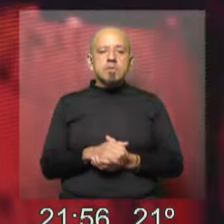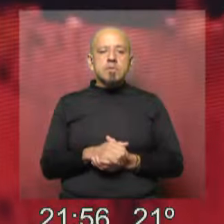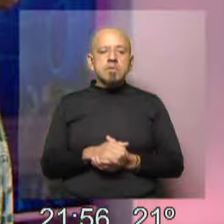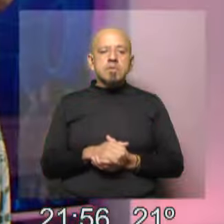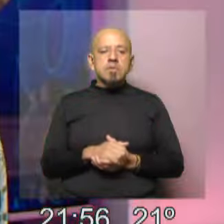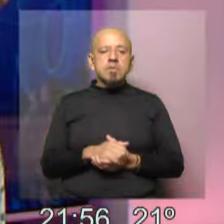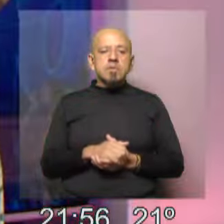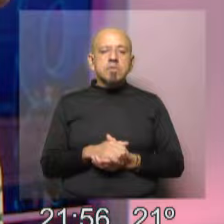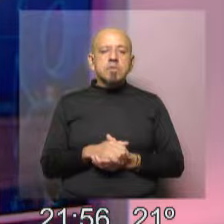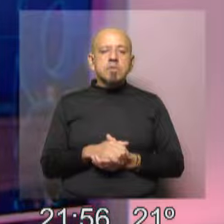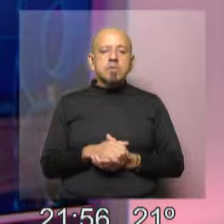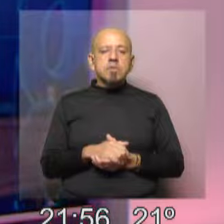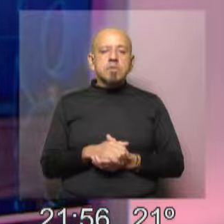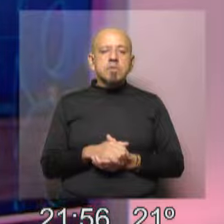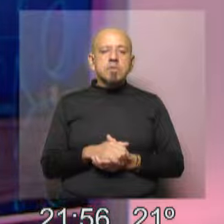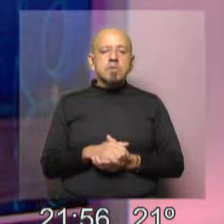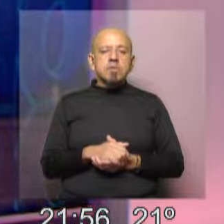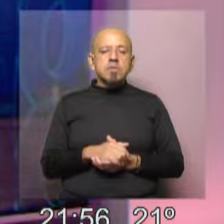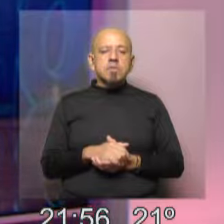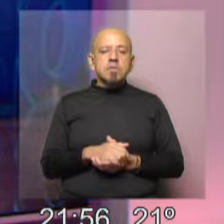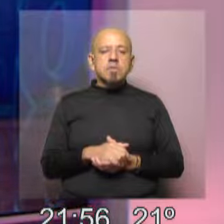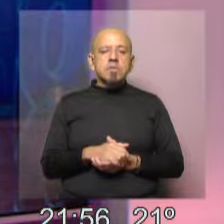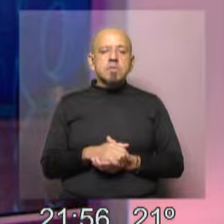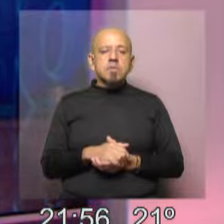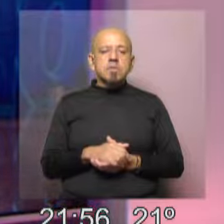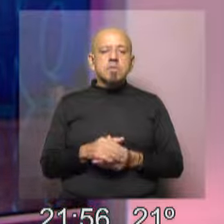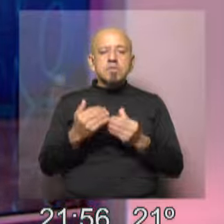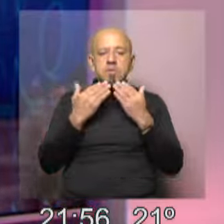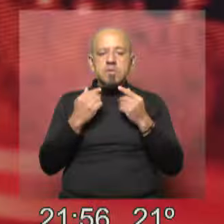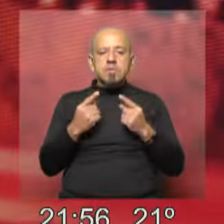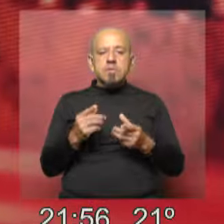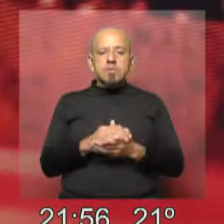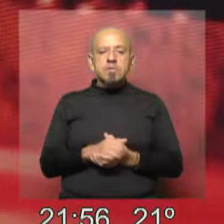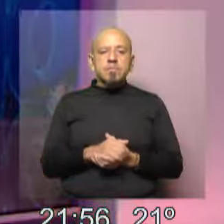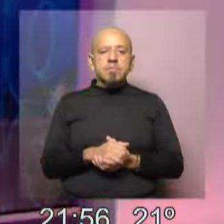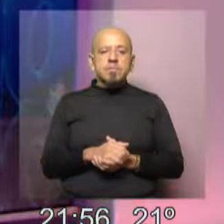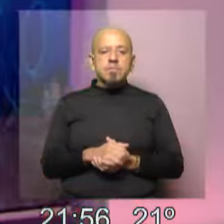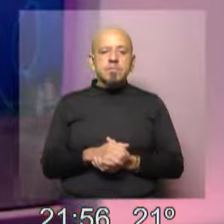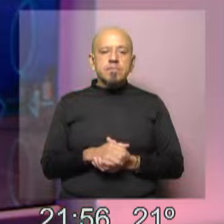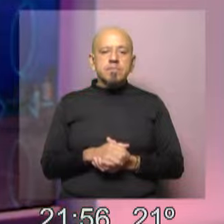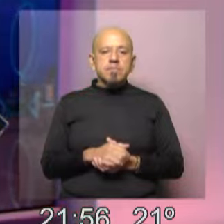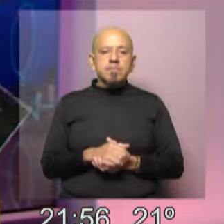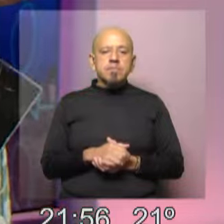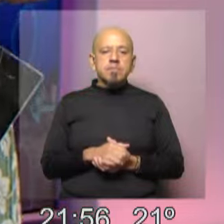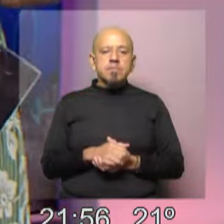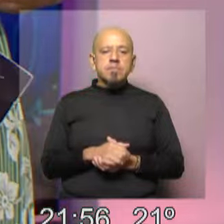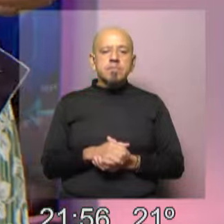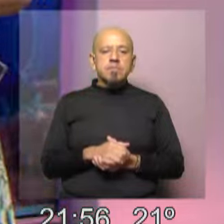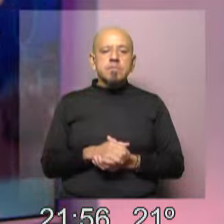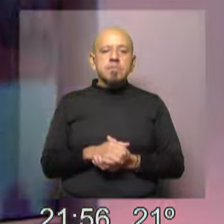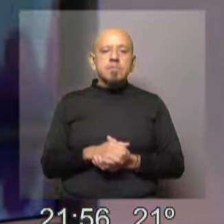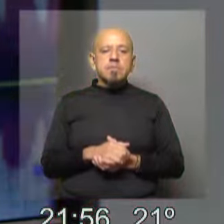ahora. Es verdad, no, está buena. Después, no, van a estar ahí. Lucía, muchas gracias. Gracias a los dos. Que les vaya divino. Ese show. Y